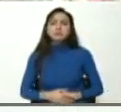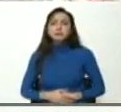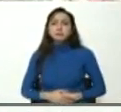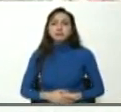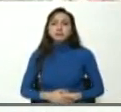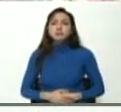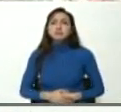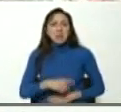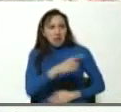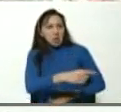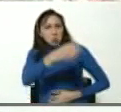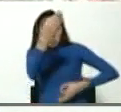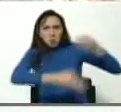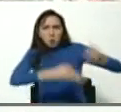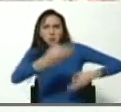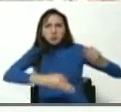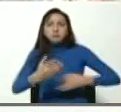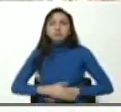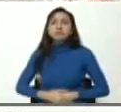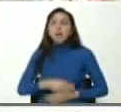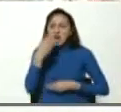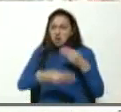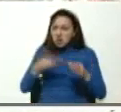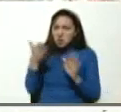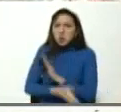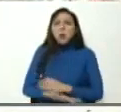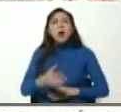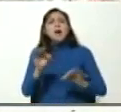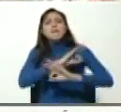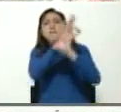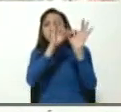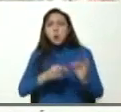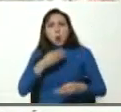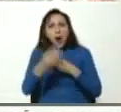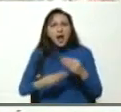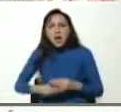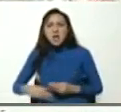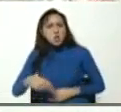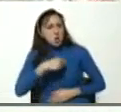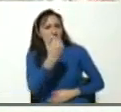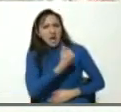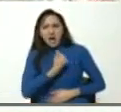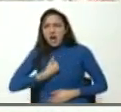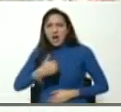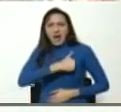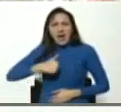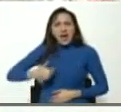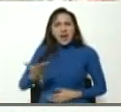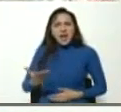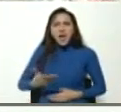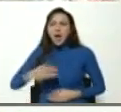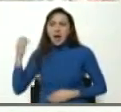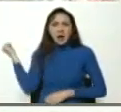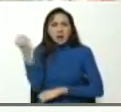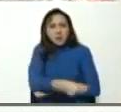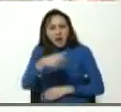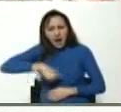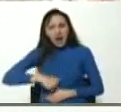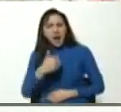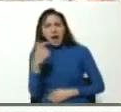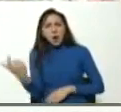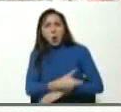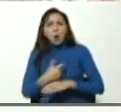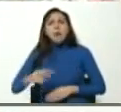lo juzgaron por la operación de dios para matarnos y derrocar el gobierno legítimo de venezuela